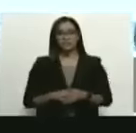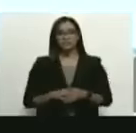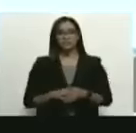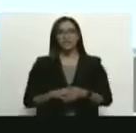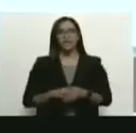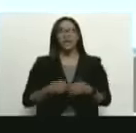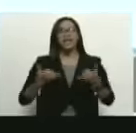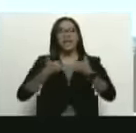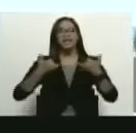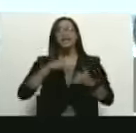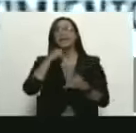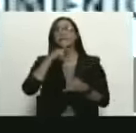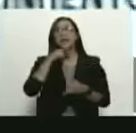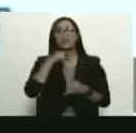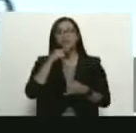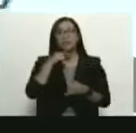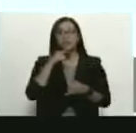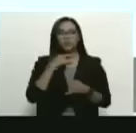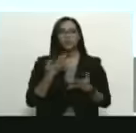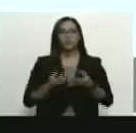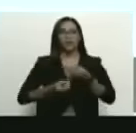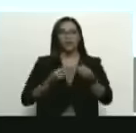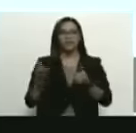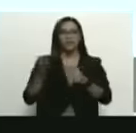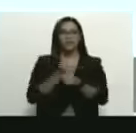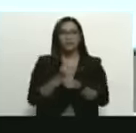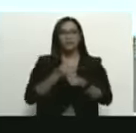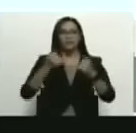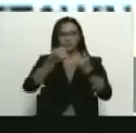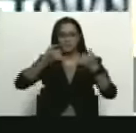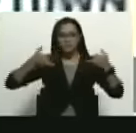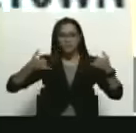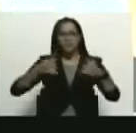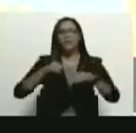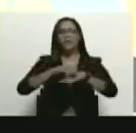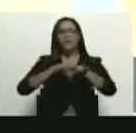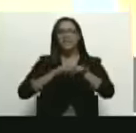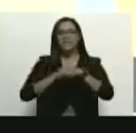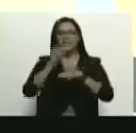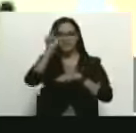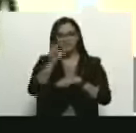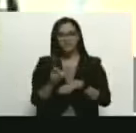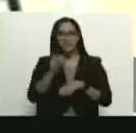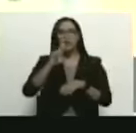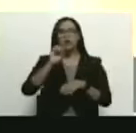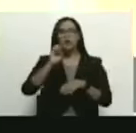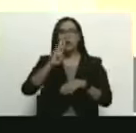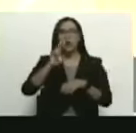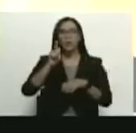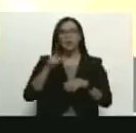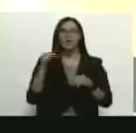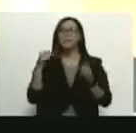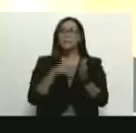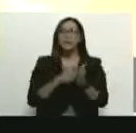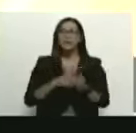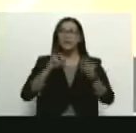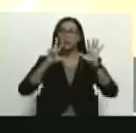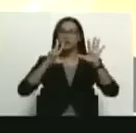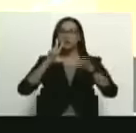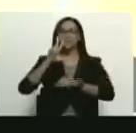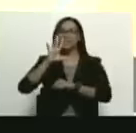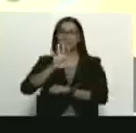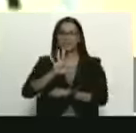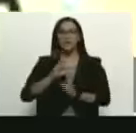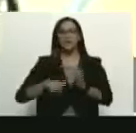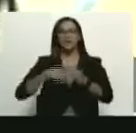La línea marrón fue trazada por el inglés Robert Schomburgh en 1835 y marca